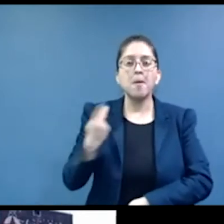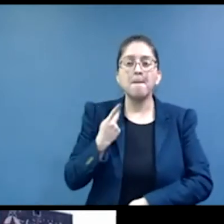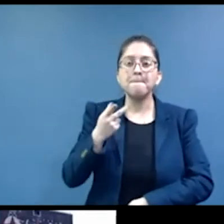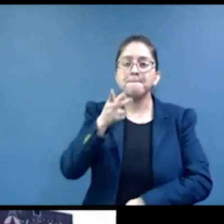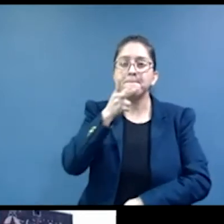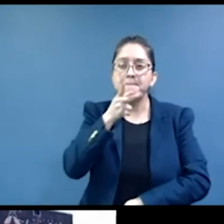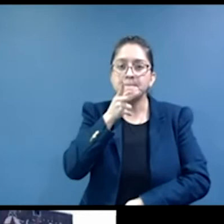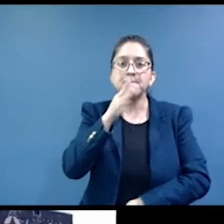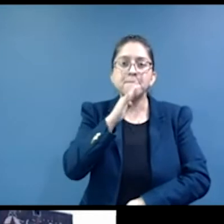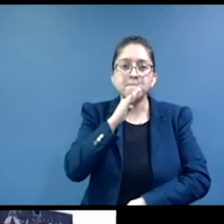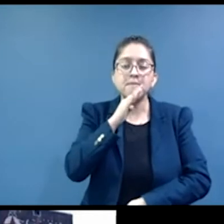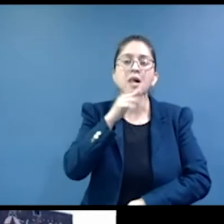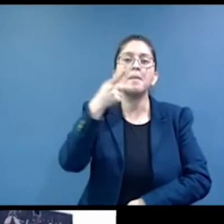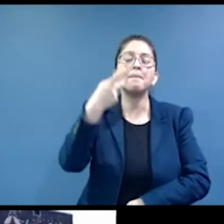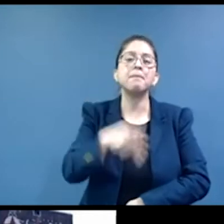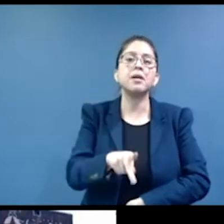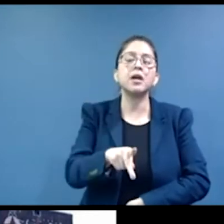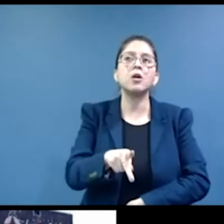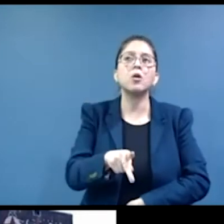con la manifestación